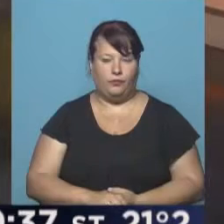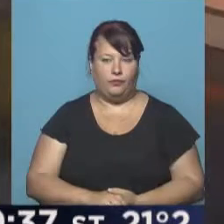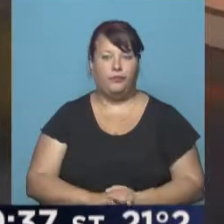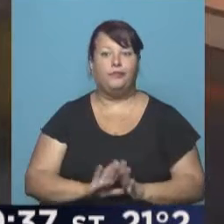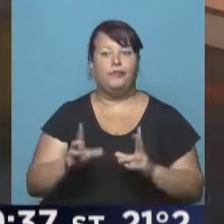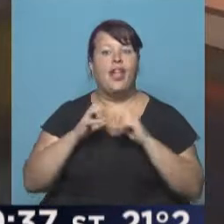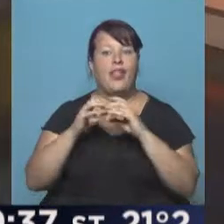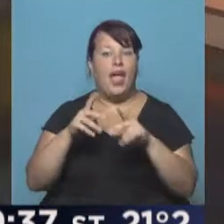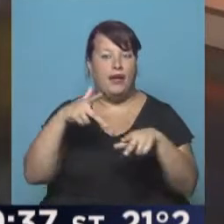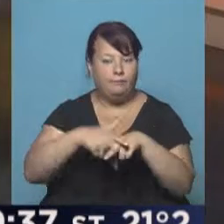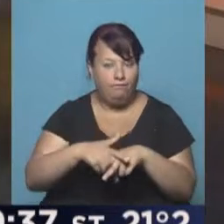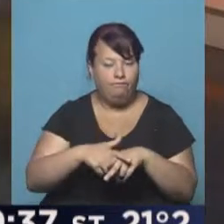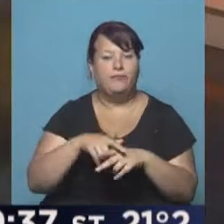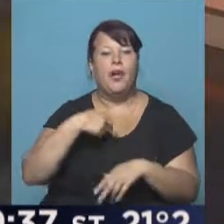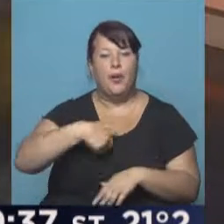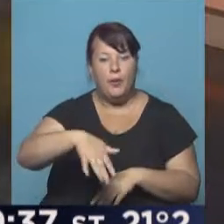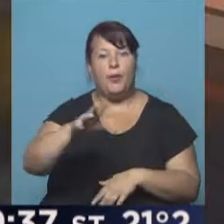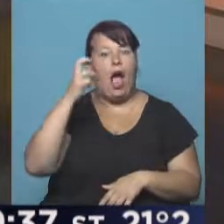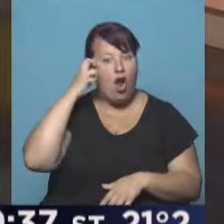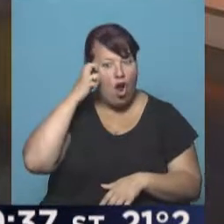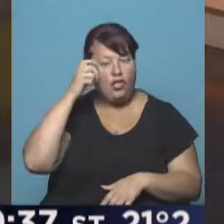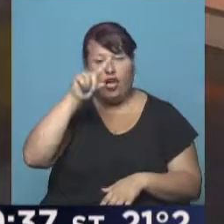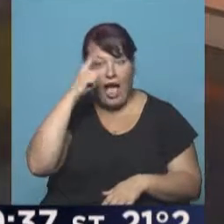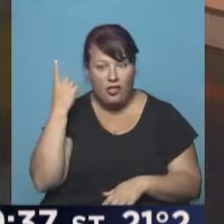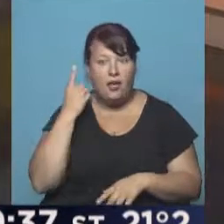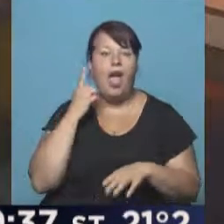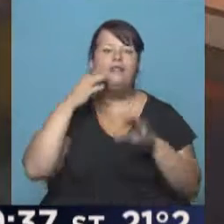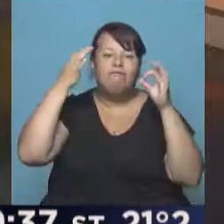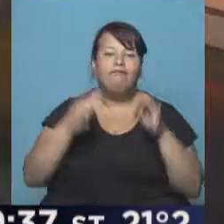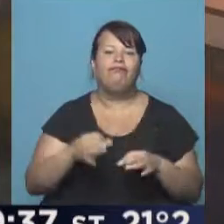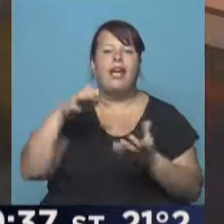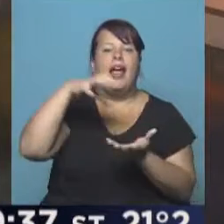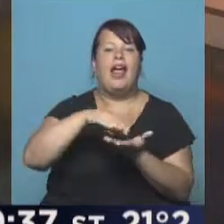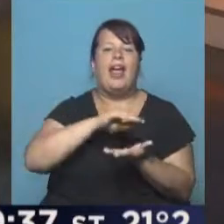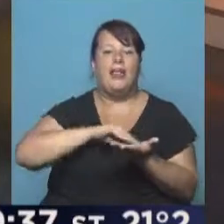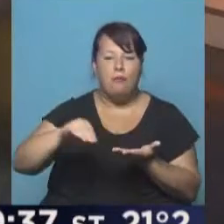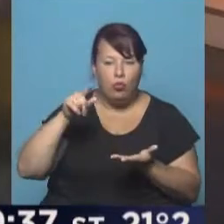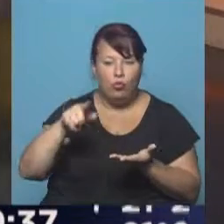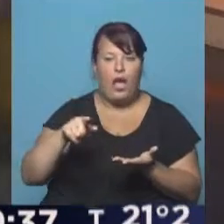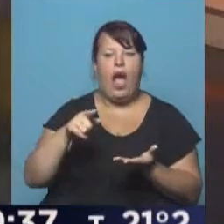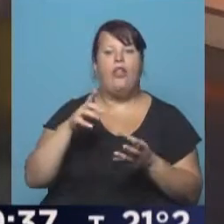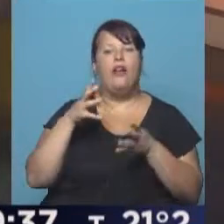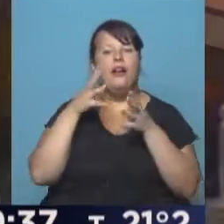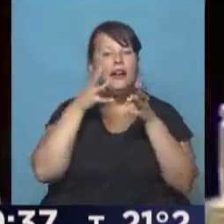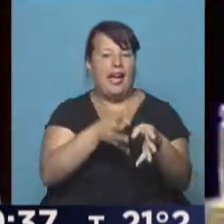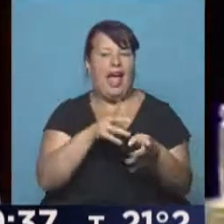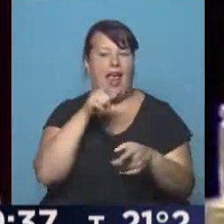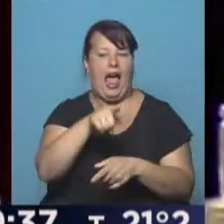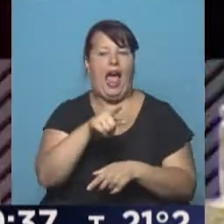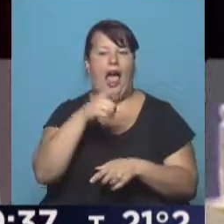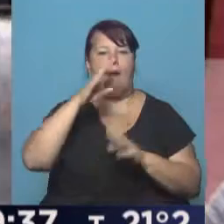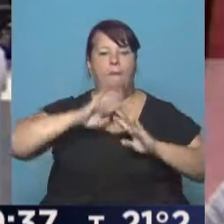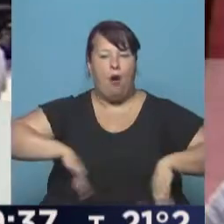y debates pendientes debates que se vienen en el congreso nacional más específicamente en la cámara de diputados- combate directo a la